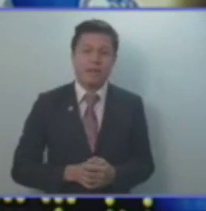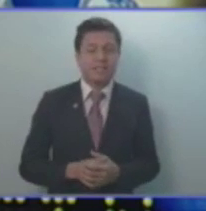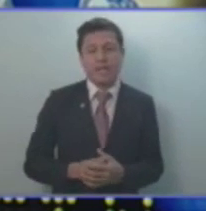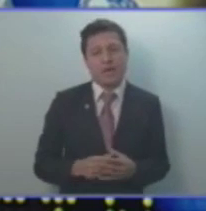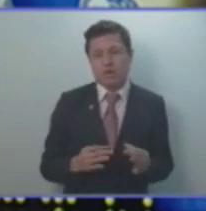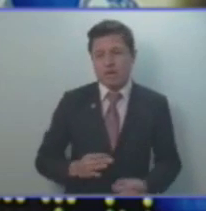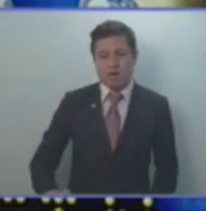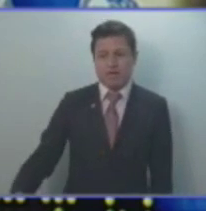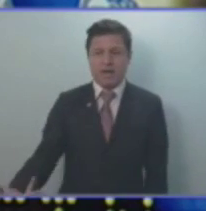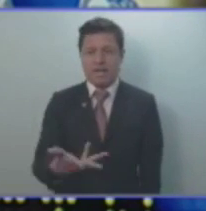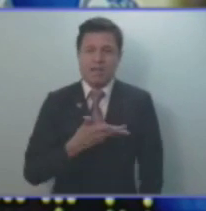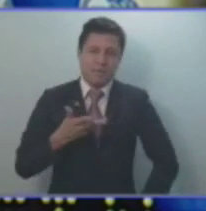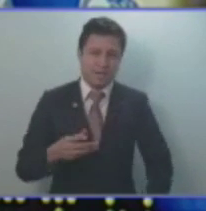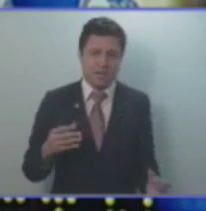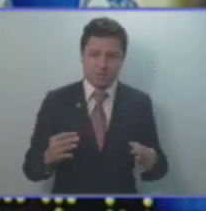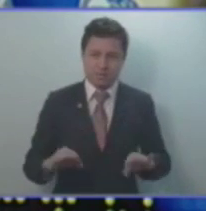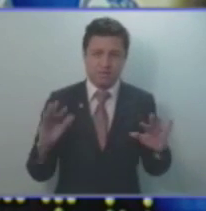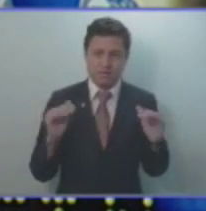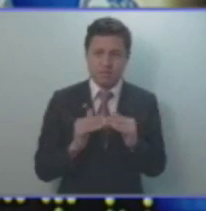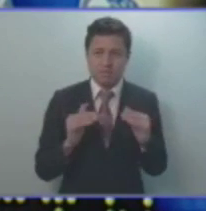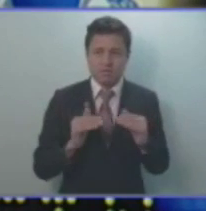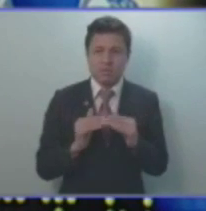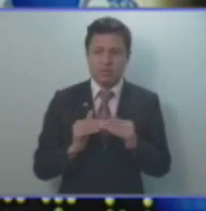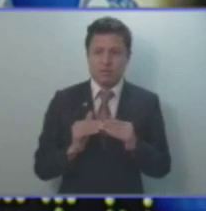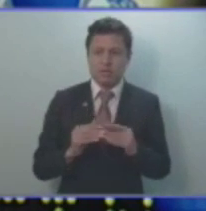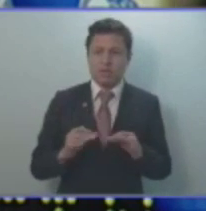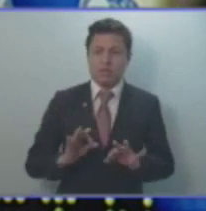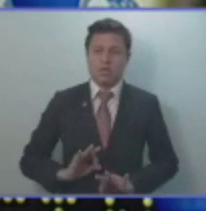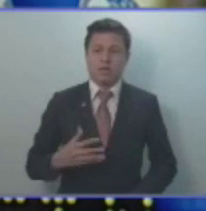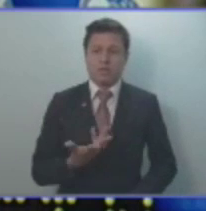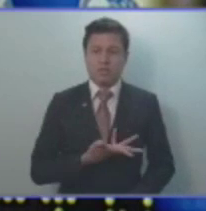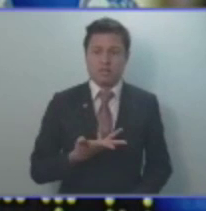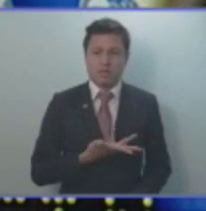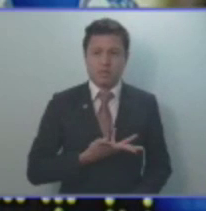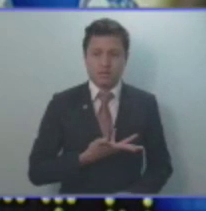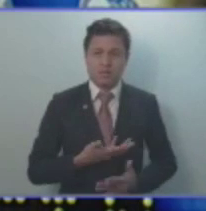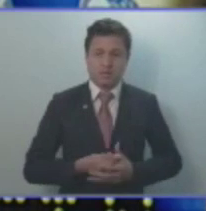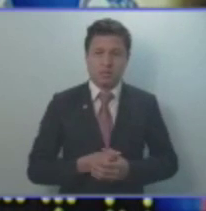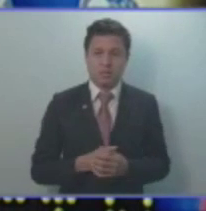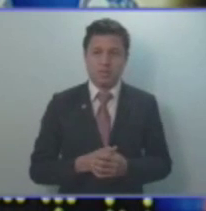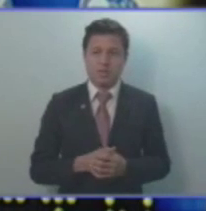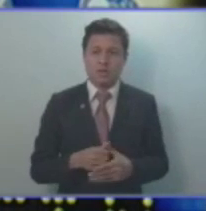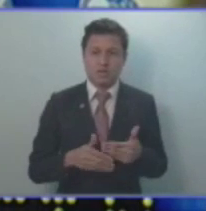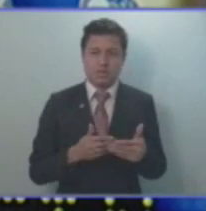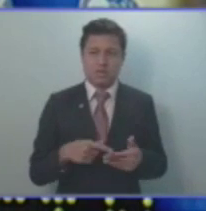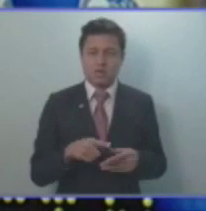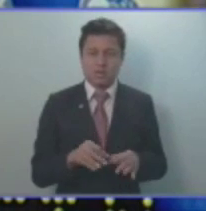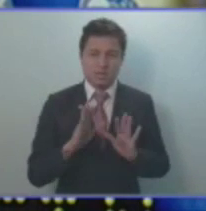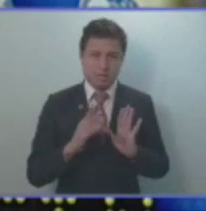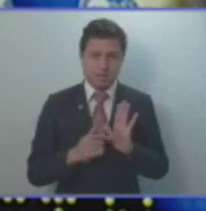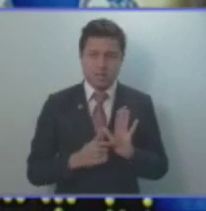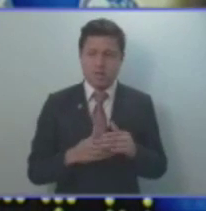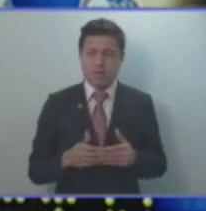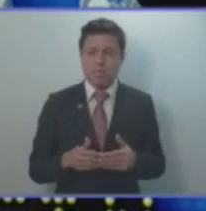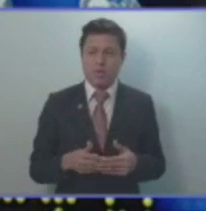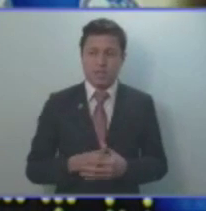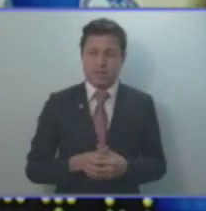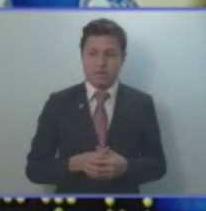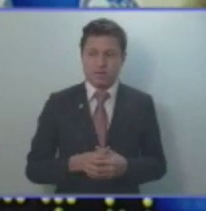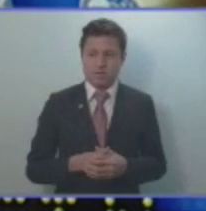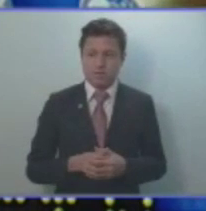tanto, en uso de sus facultades constitucionales y a iniciativa de los diputados y las